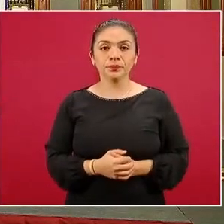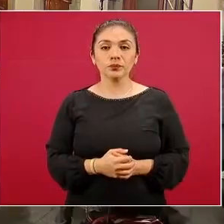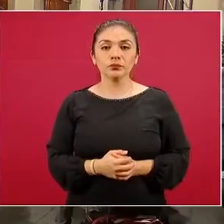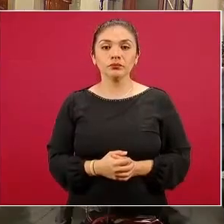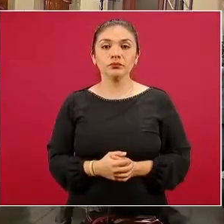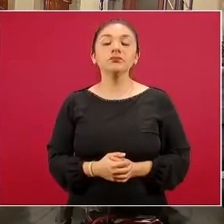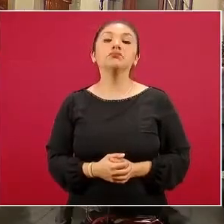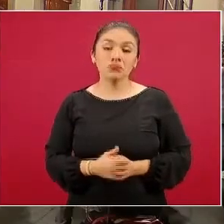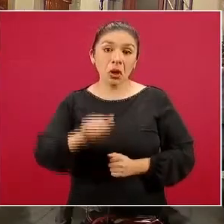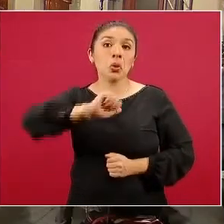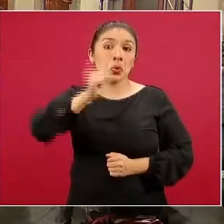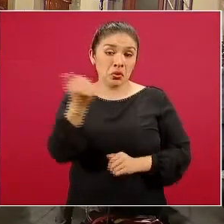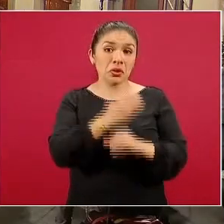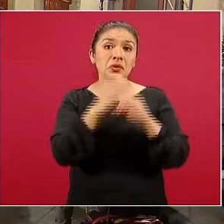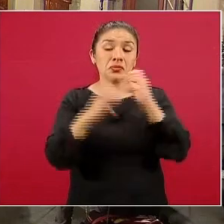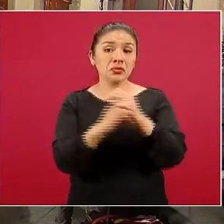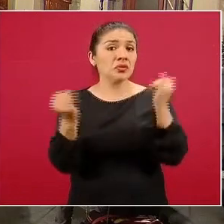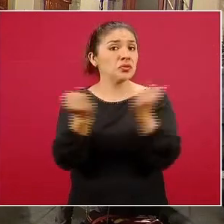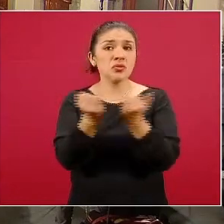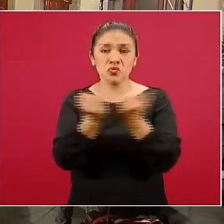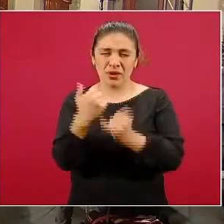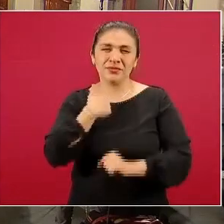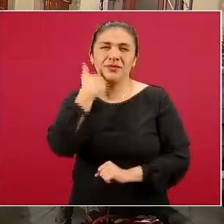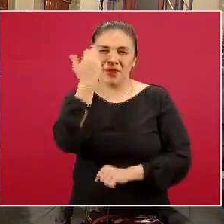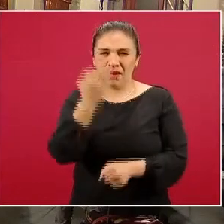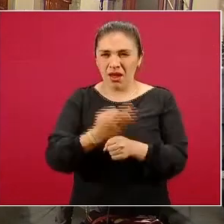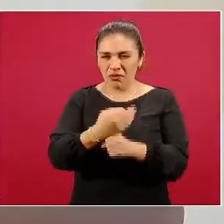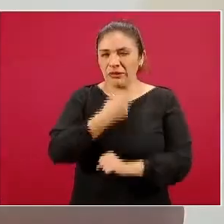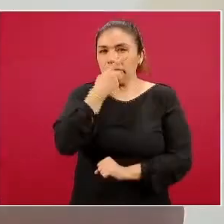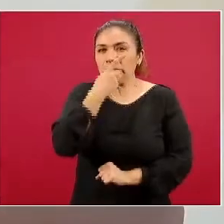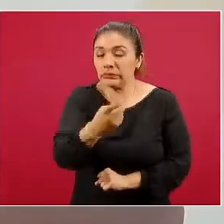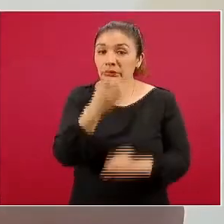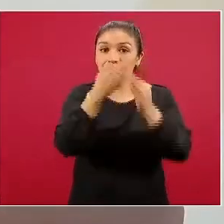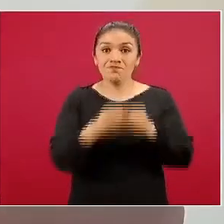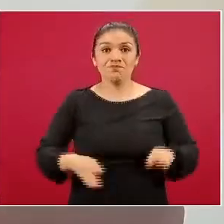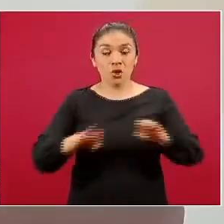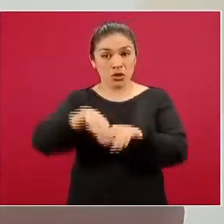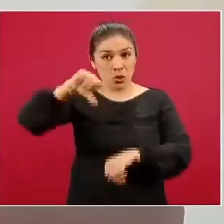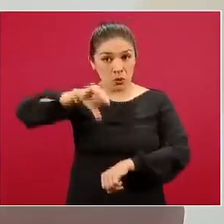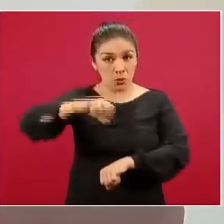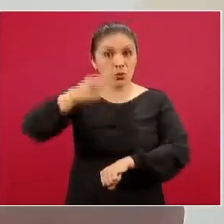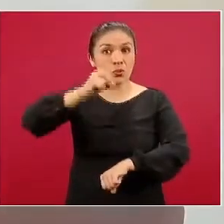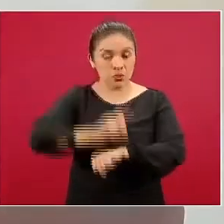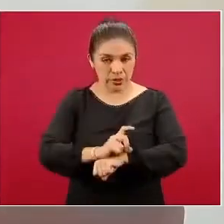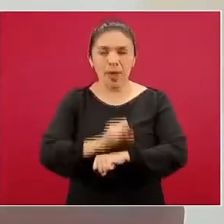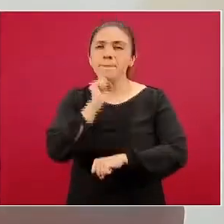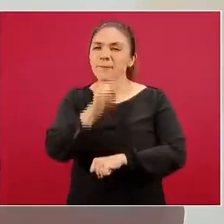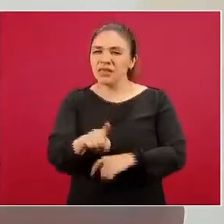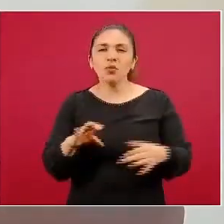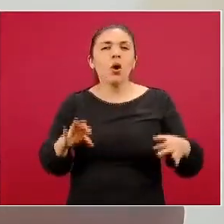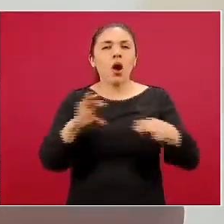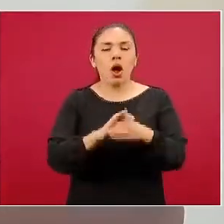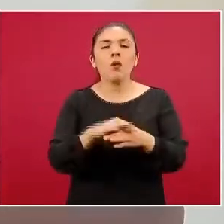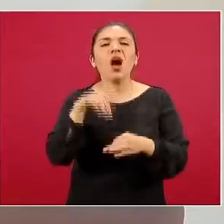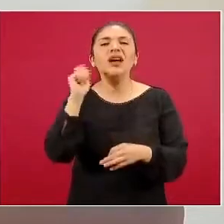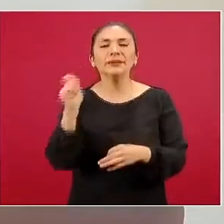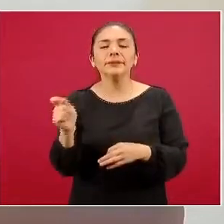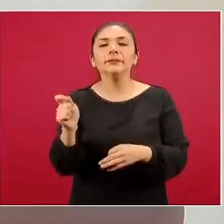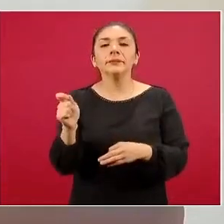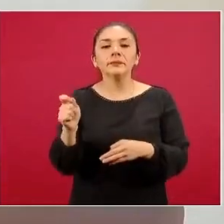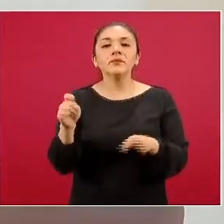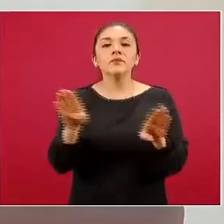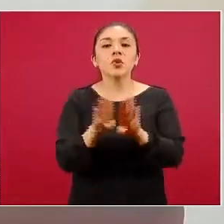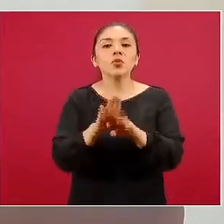Y también otro de los elementos que queremos subrayar el día de hoy, y va relacionado con